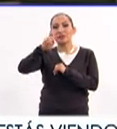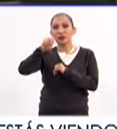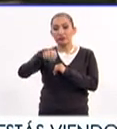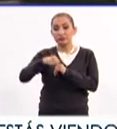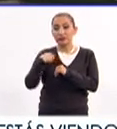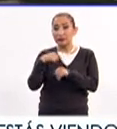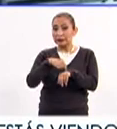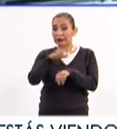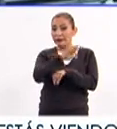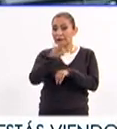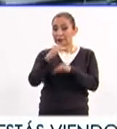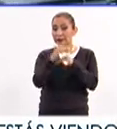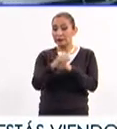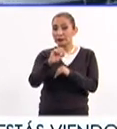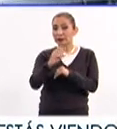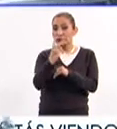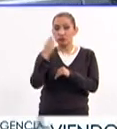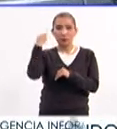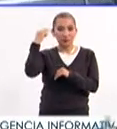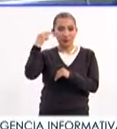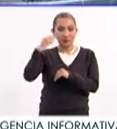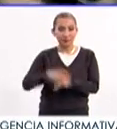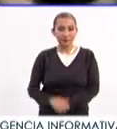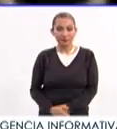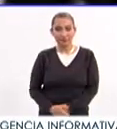www.televisioneducativa.gob.mx/capacitación. Tienes hasta el 22 de marzo.